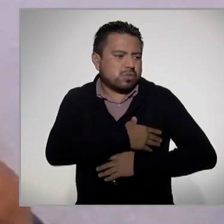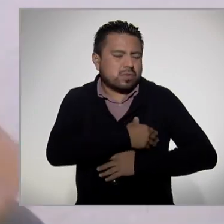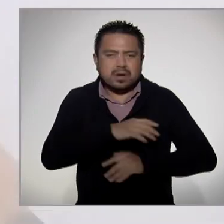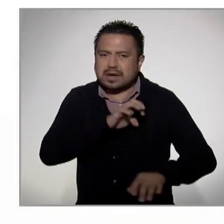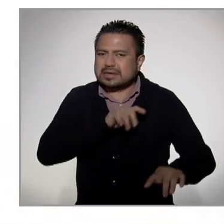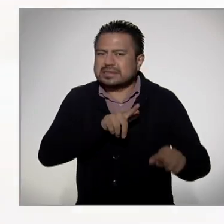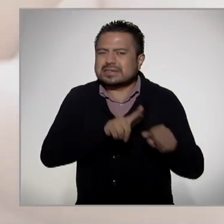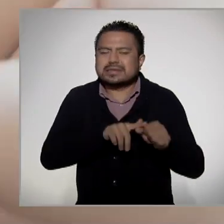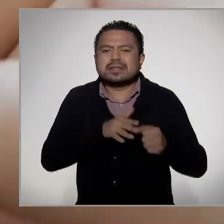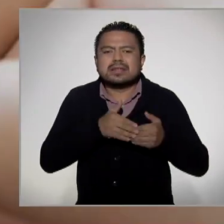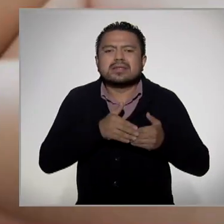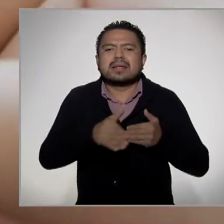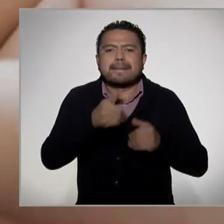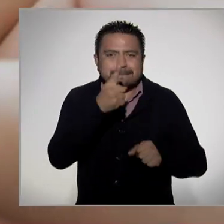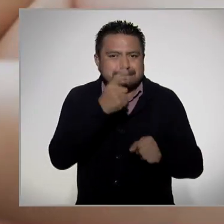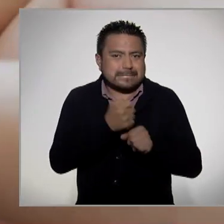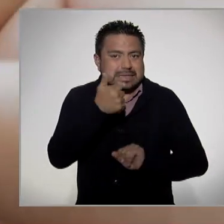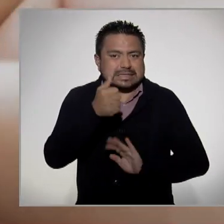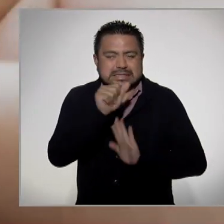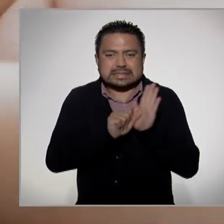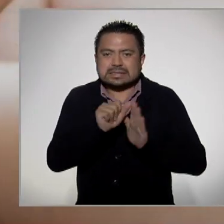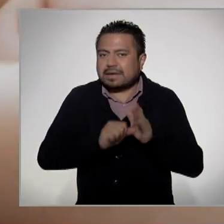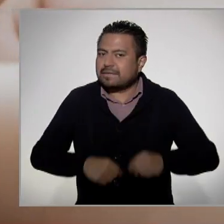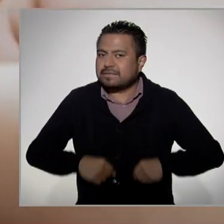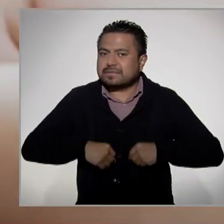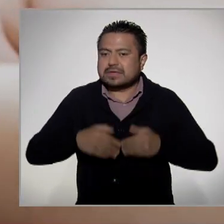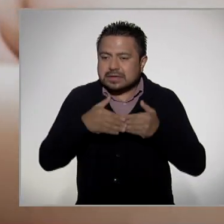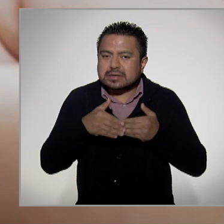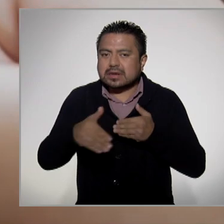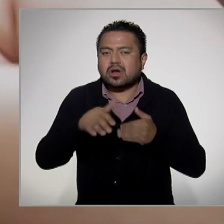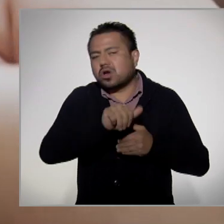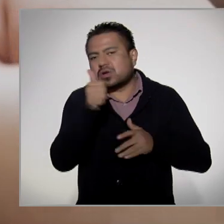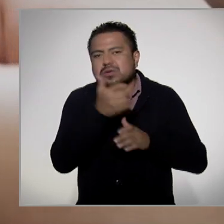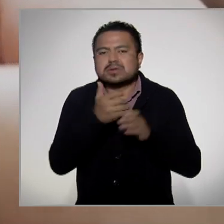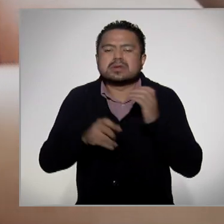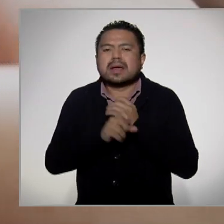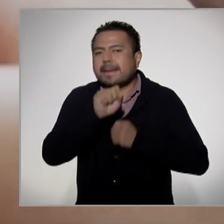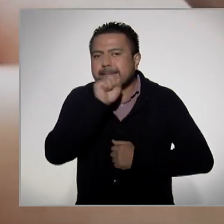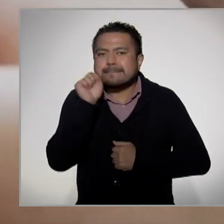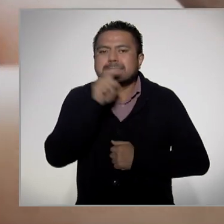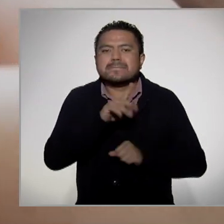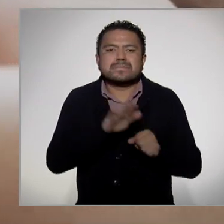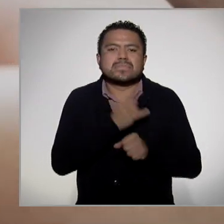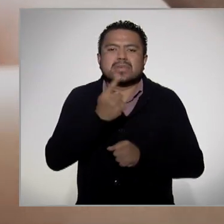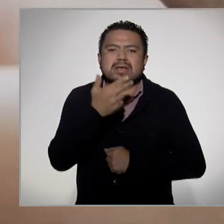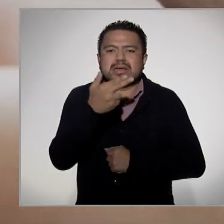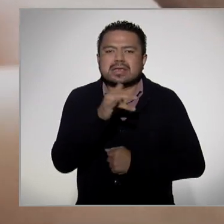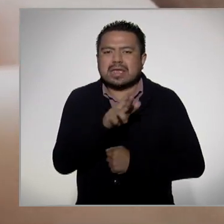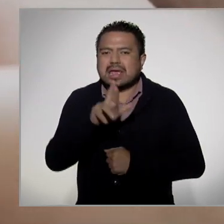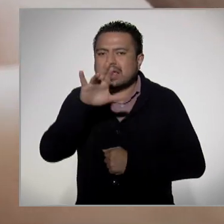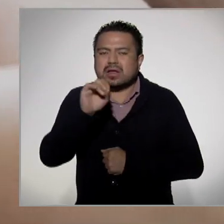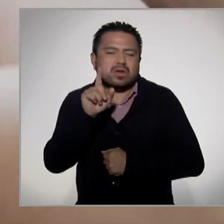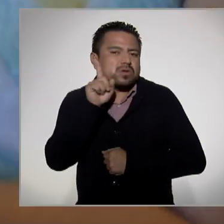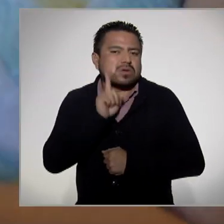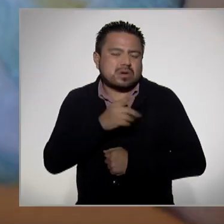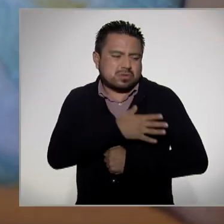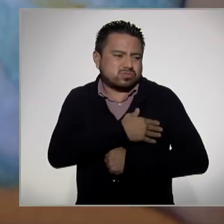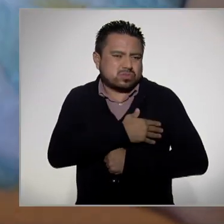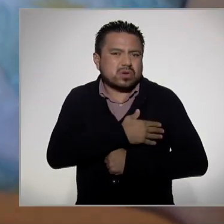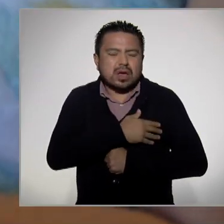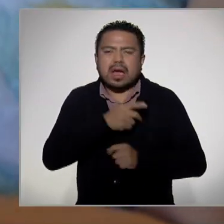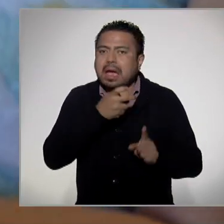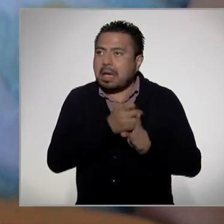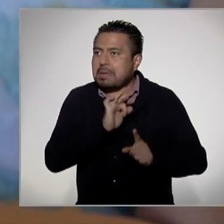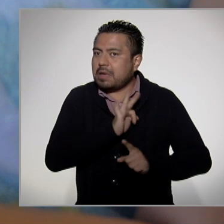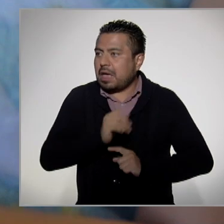durante los primeros seis meses de vida entre otras cosas porque el hierro de la leche materna es altamente